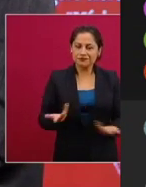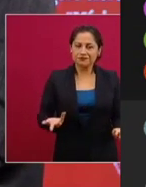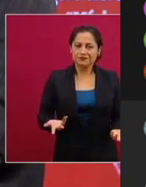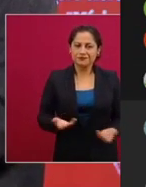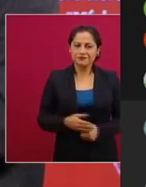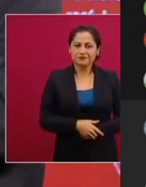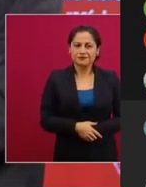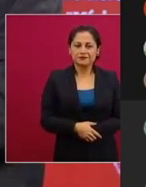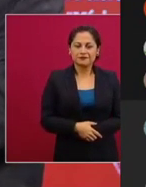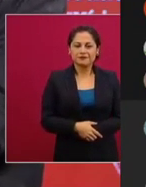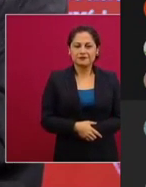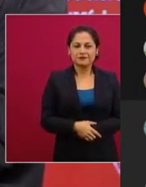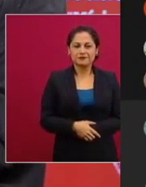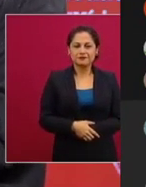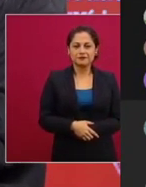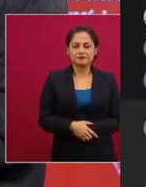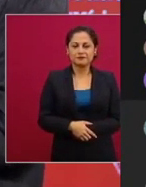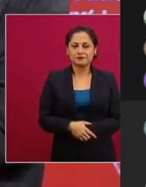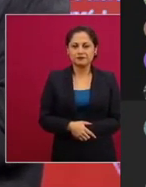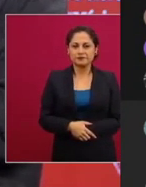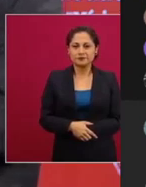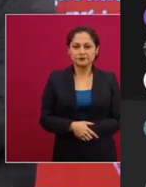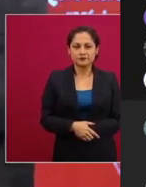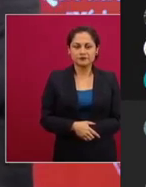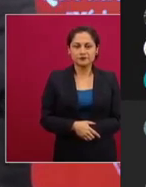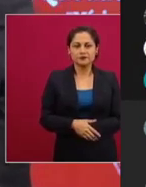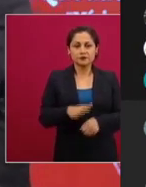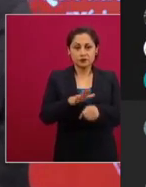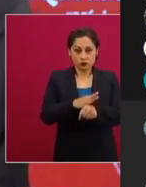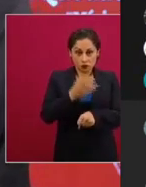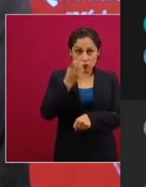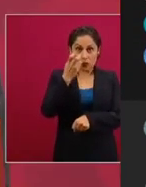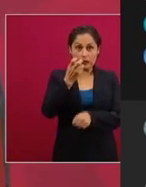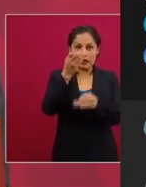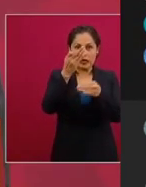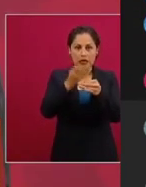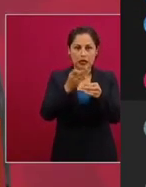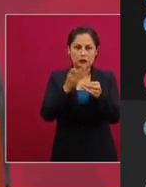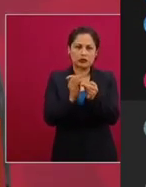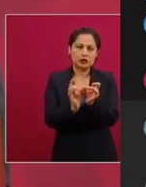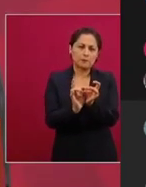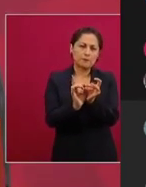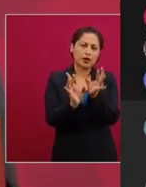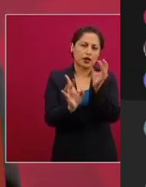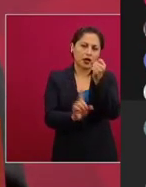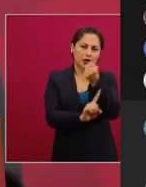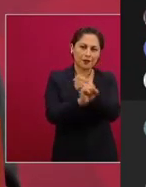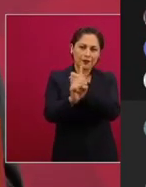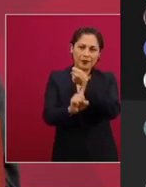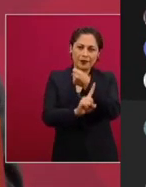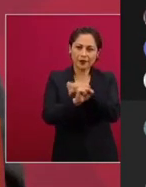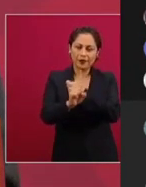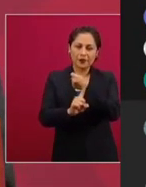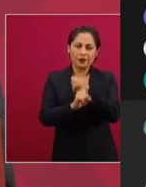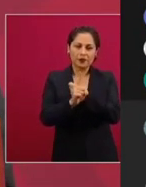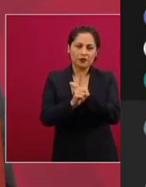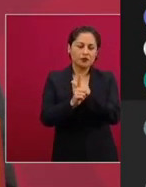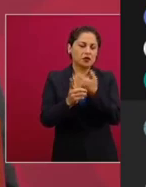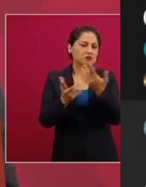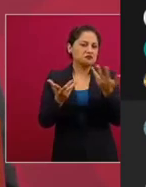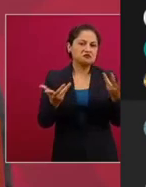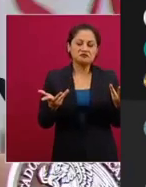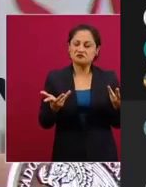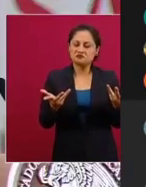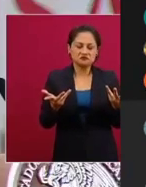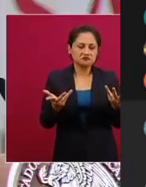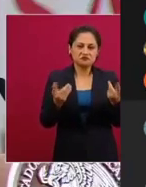el 17. No creo que haya clausura, ¿eh? No creo que haya clausura porque igual no podemos tener a mucha gente